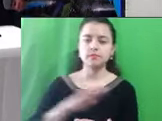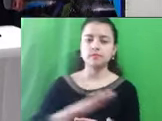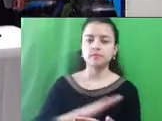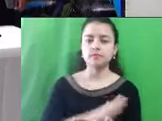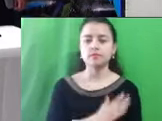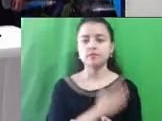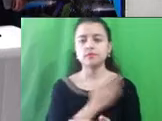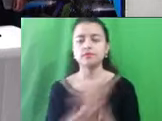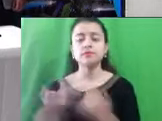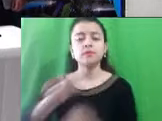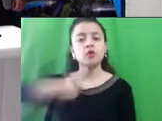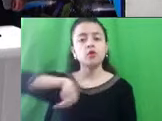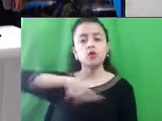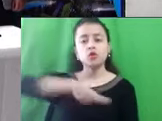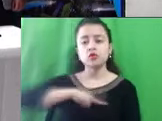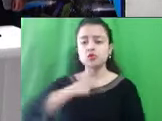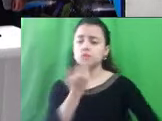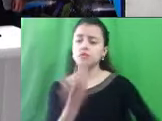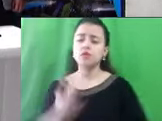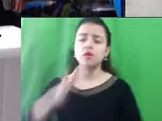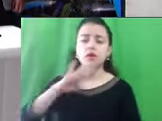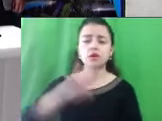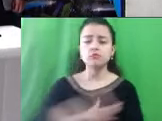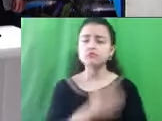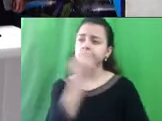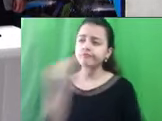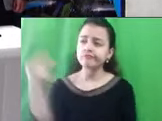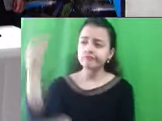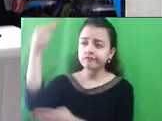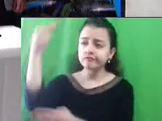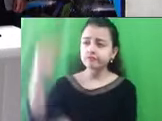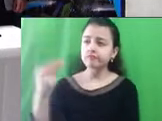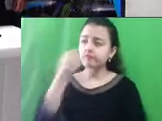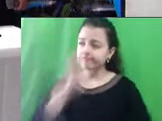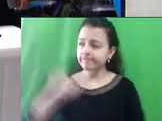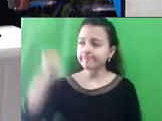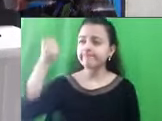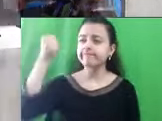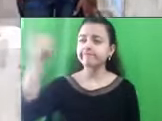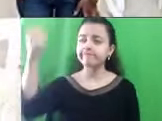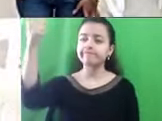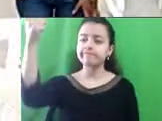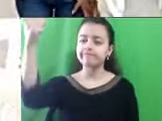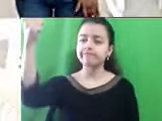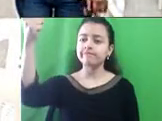Nombre olvidar,